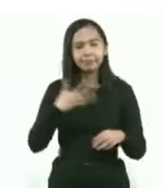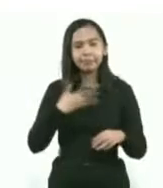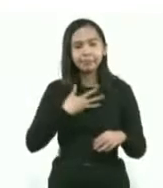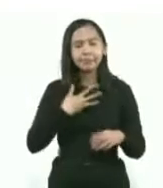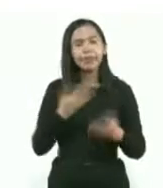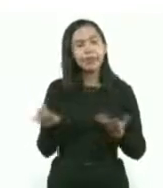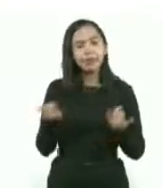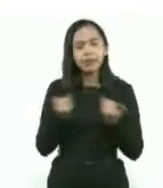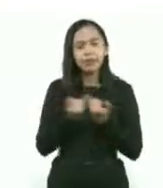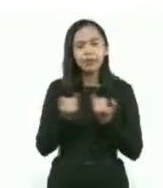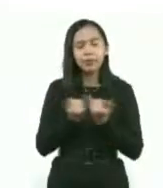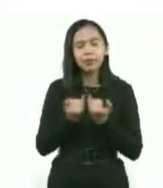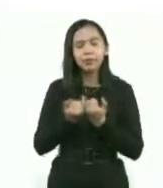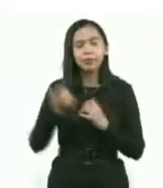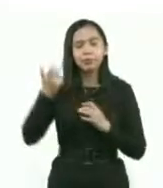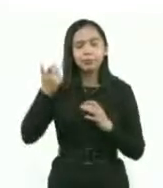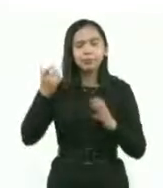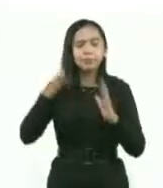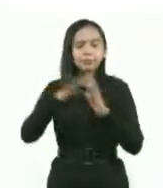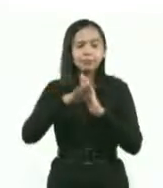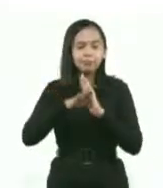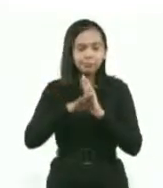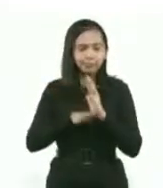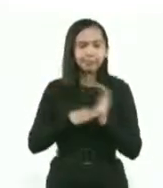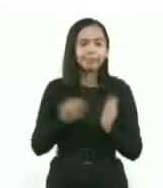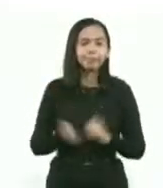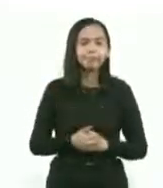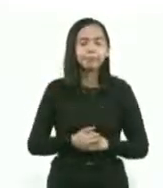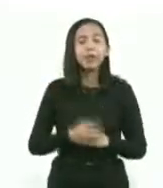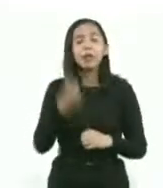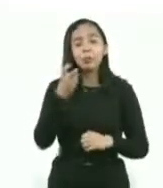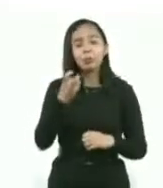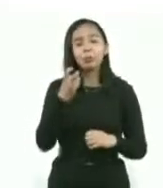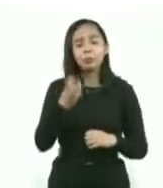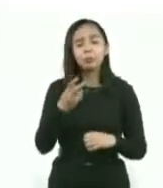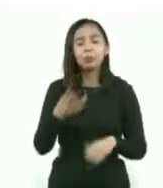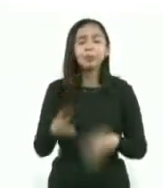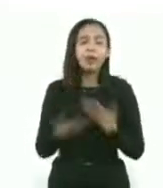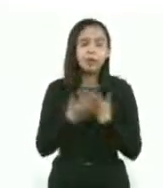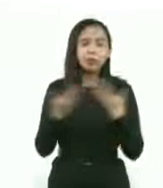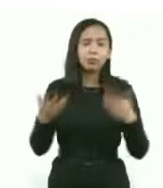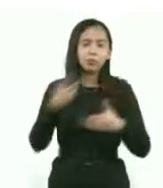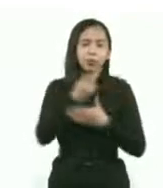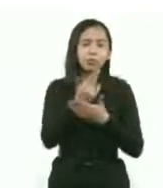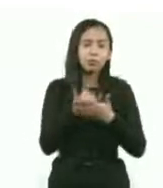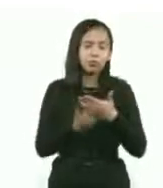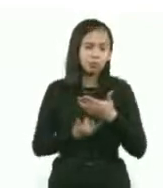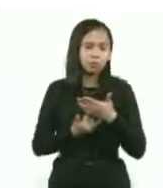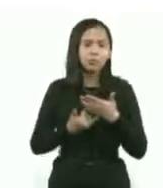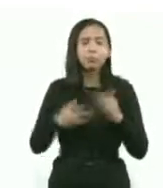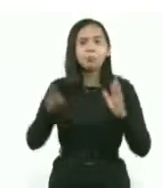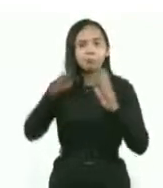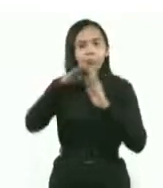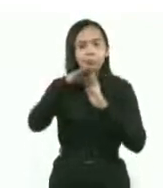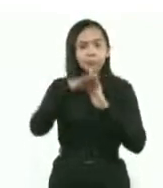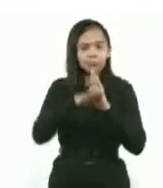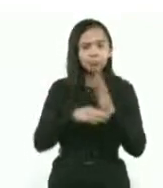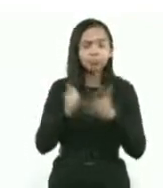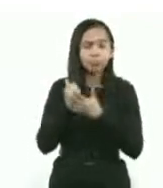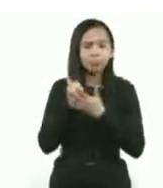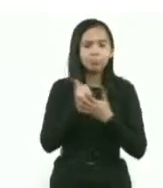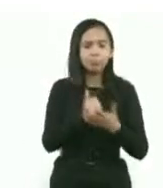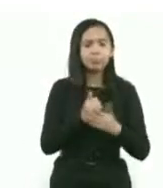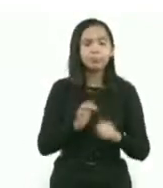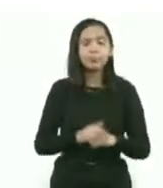afortunadamente cada vez es menos, por eso se está pudiendo llevar a cabo este programa de incentivos a la gasolina y al